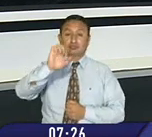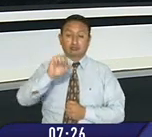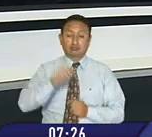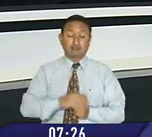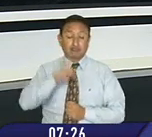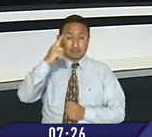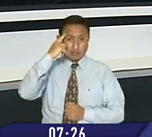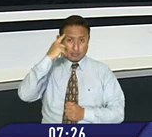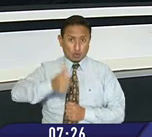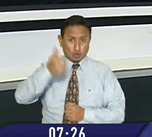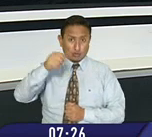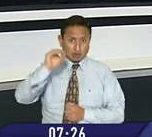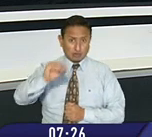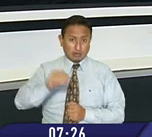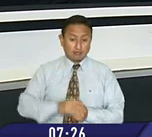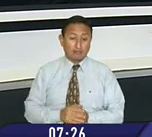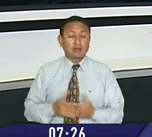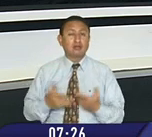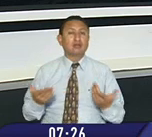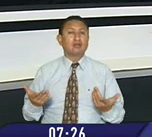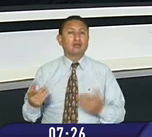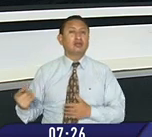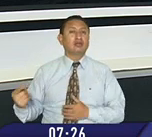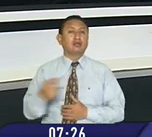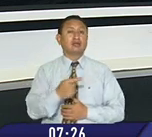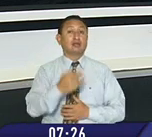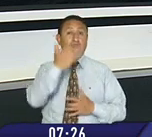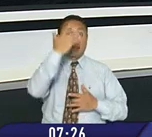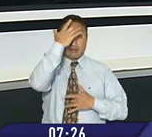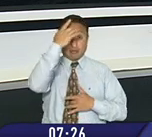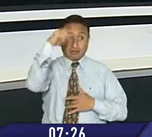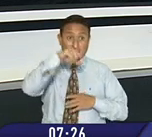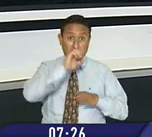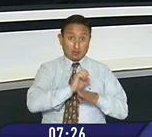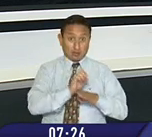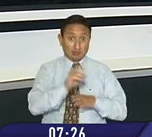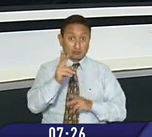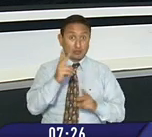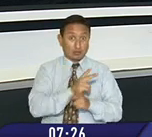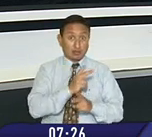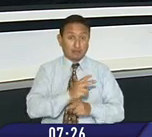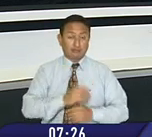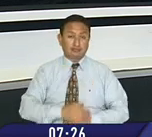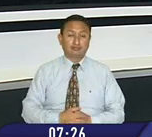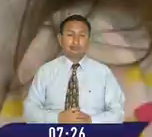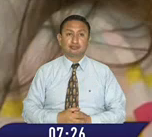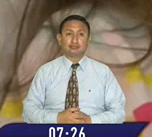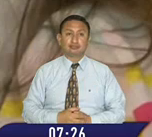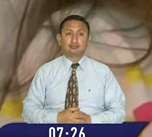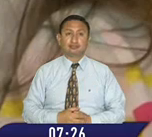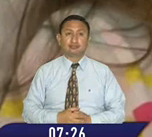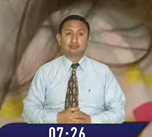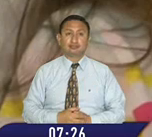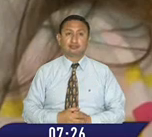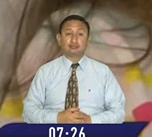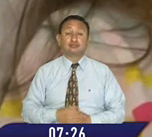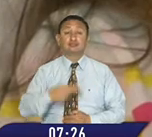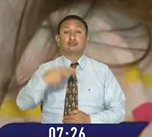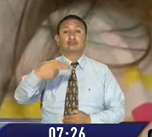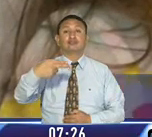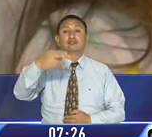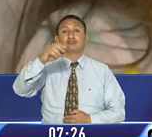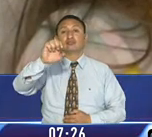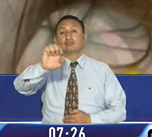alerta epidemiológica en el caso que la enfermedad se presente en el país. La hepatitis aguda infantil de